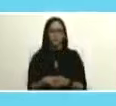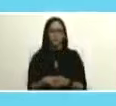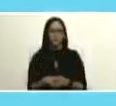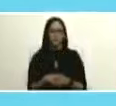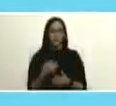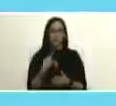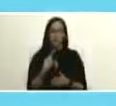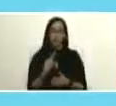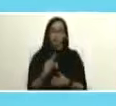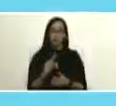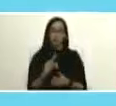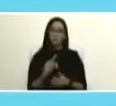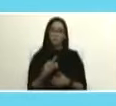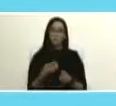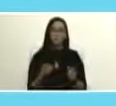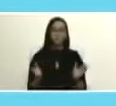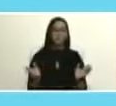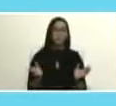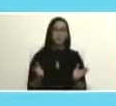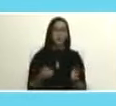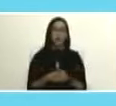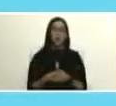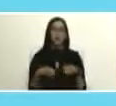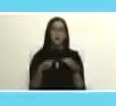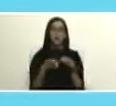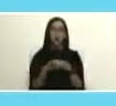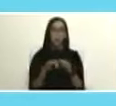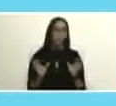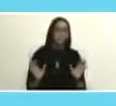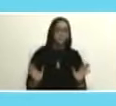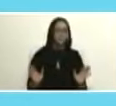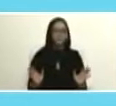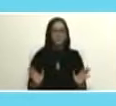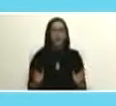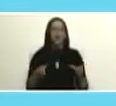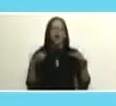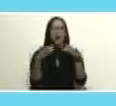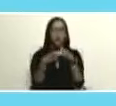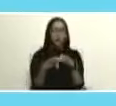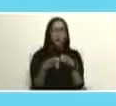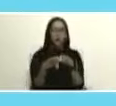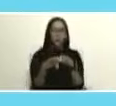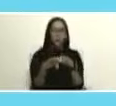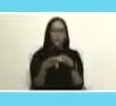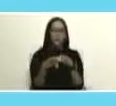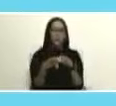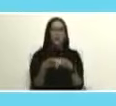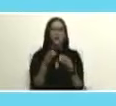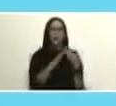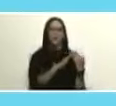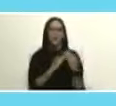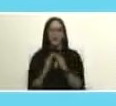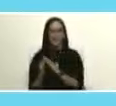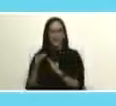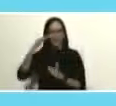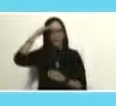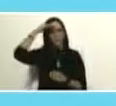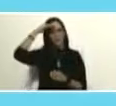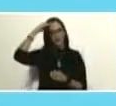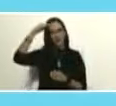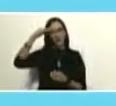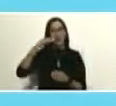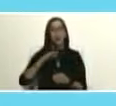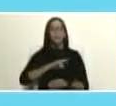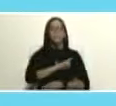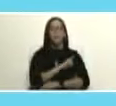Y dije, unas brigadas, chicos, unas brigadas comunitarias militares,